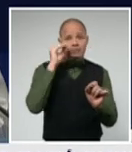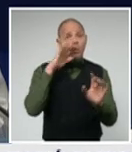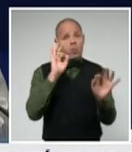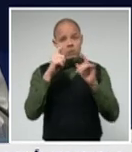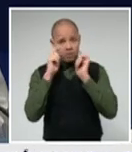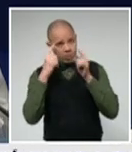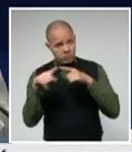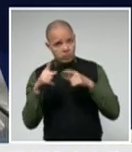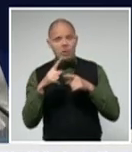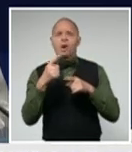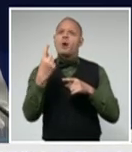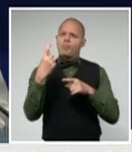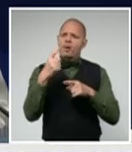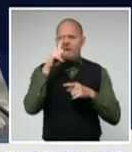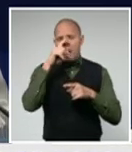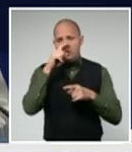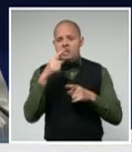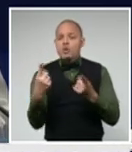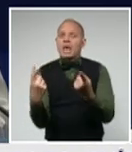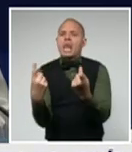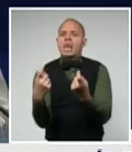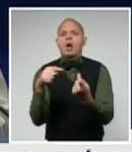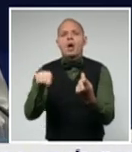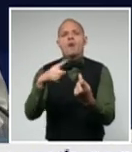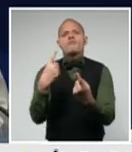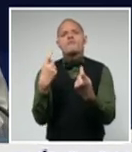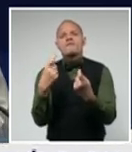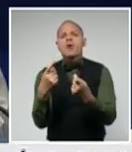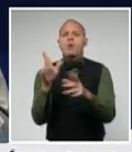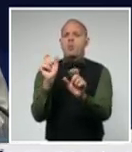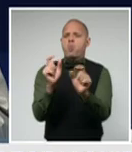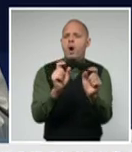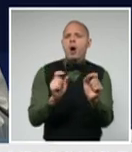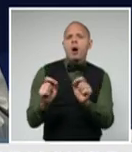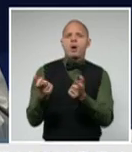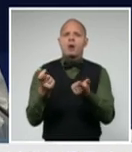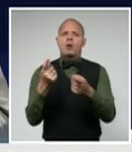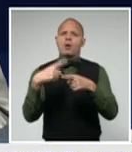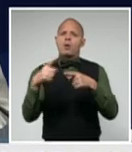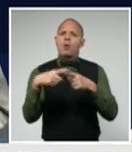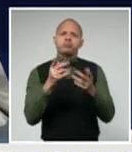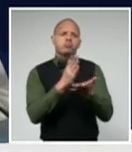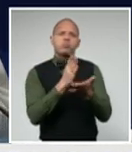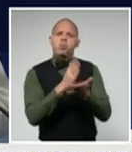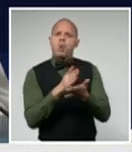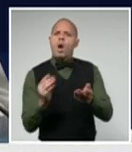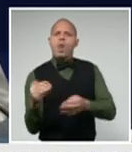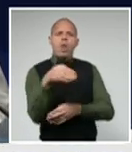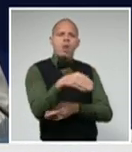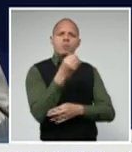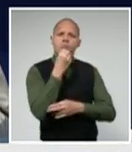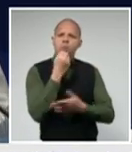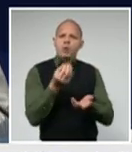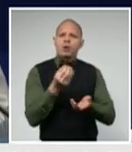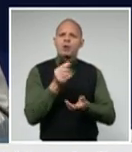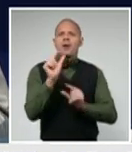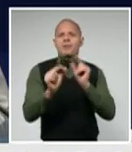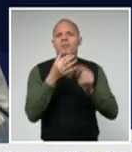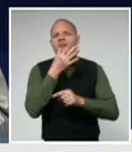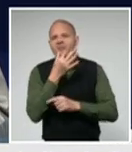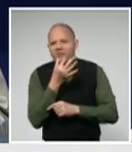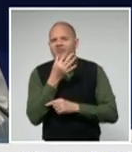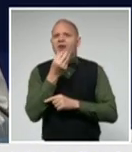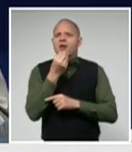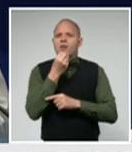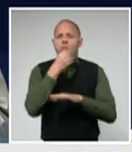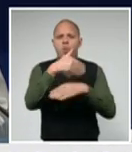jugar, en algún momento a poder ir a su escuela, nuestras personas mayores puedan ver